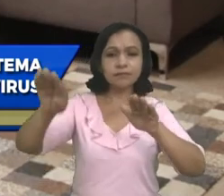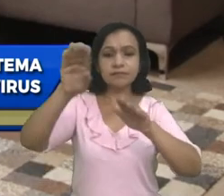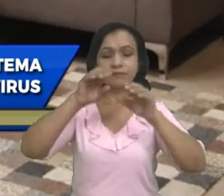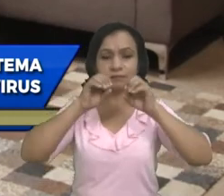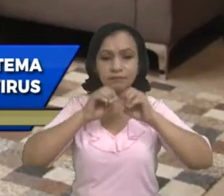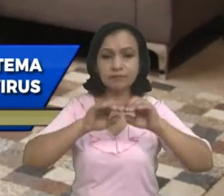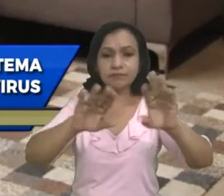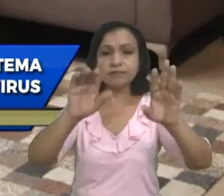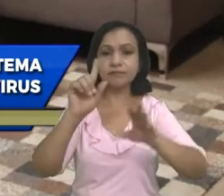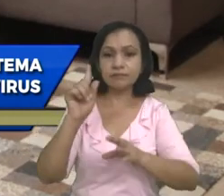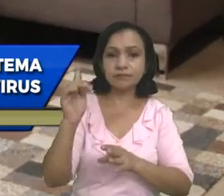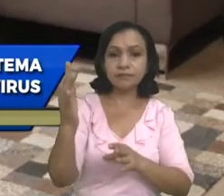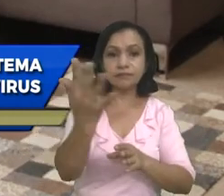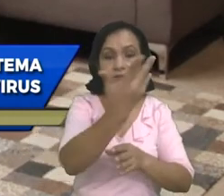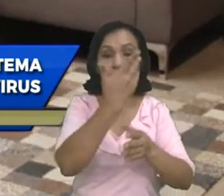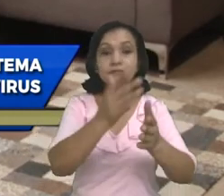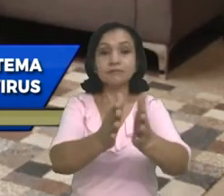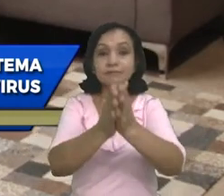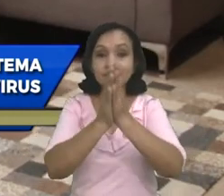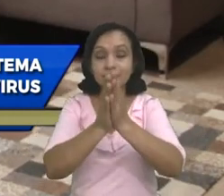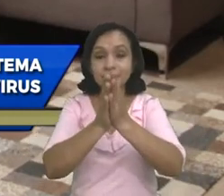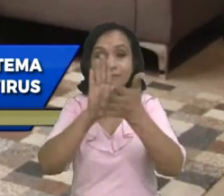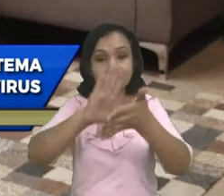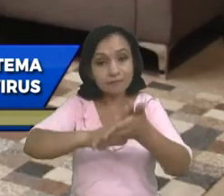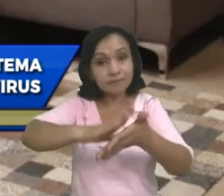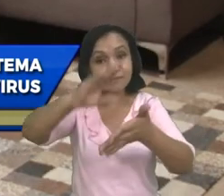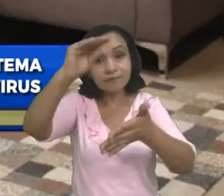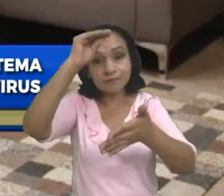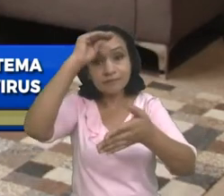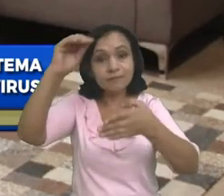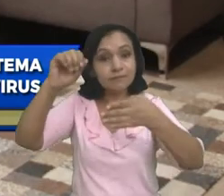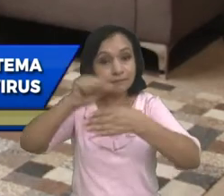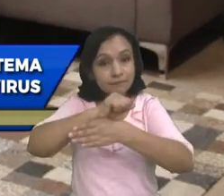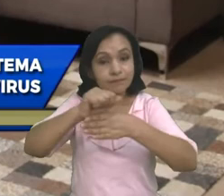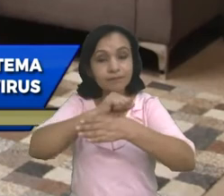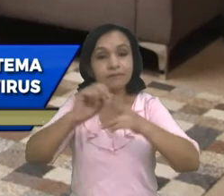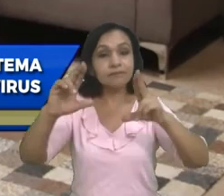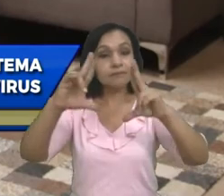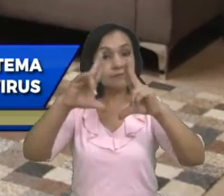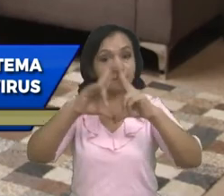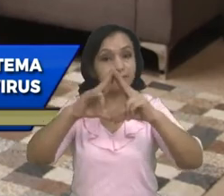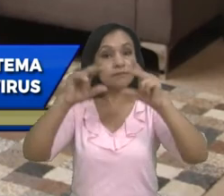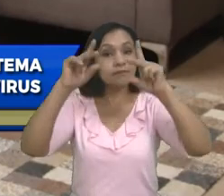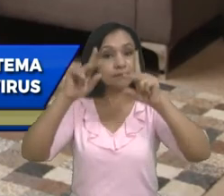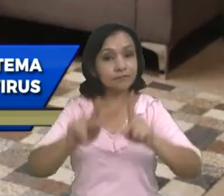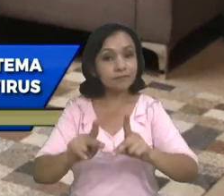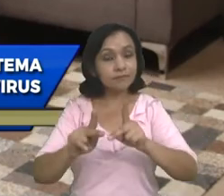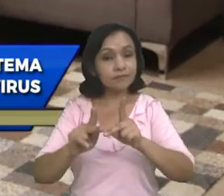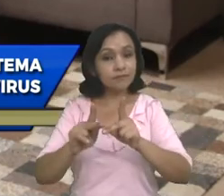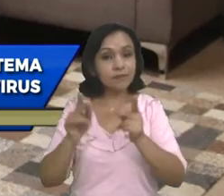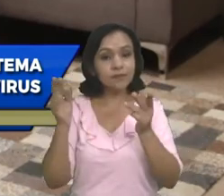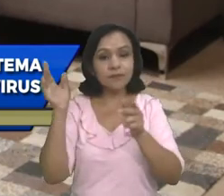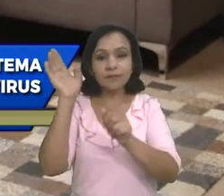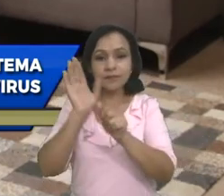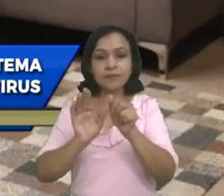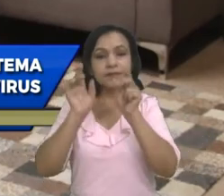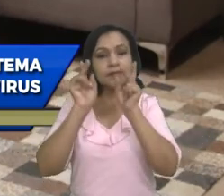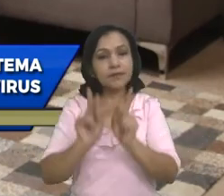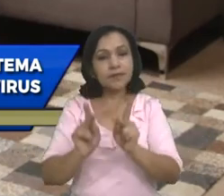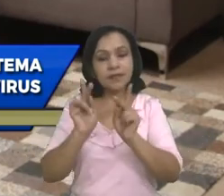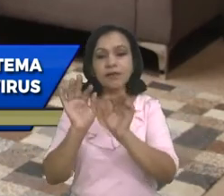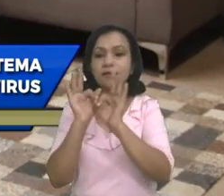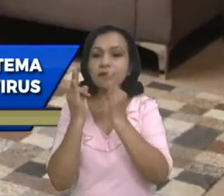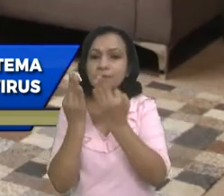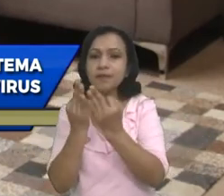todos preparados no sólo como ministerio de salud sino como nicaragüense com en cada una de las personas en la